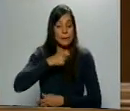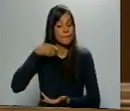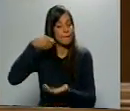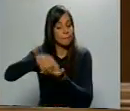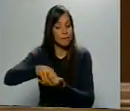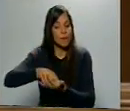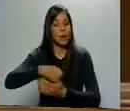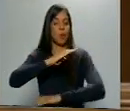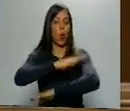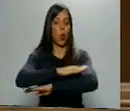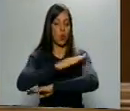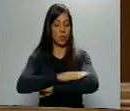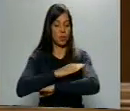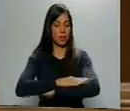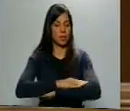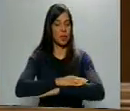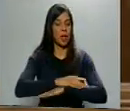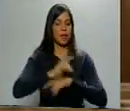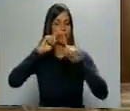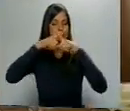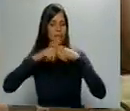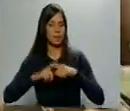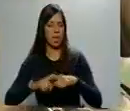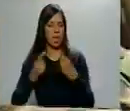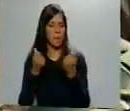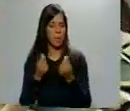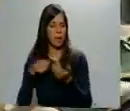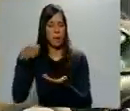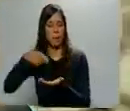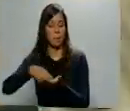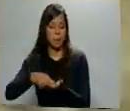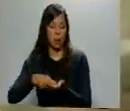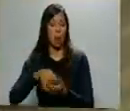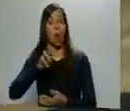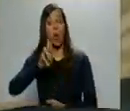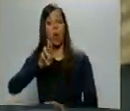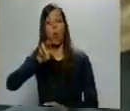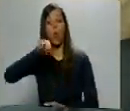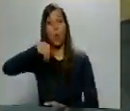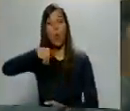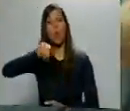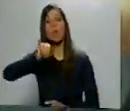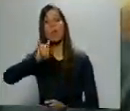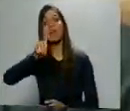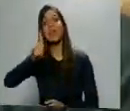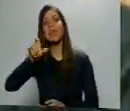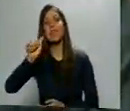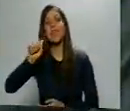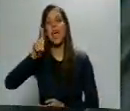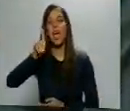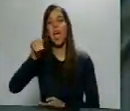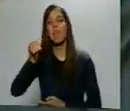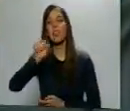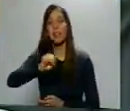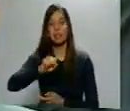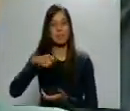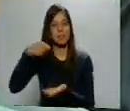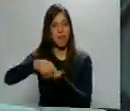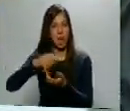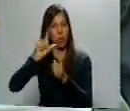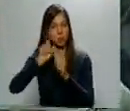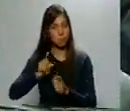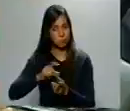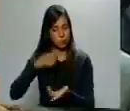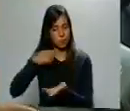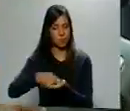pecuniarias cuya base de cálculo esté prevista en unidades tributarias. Número 2. Actualizar